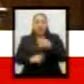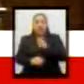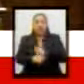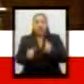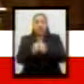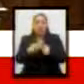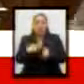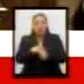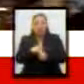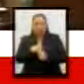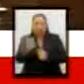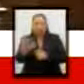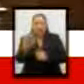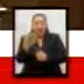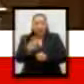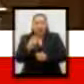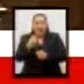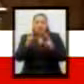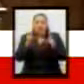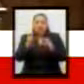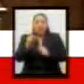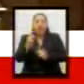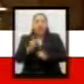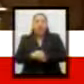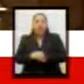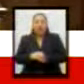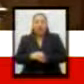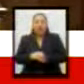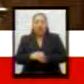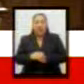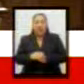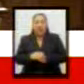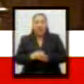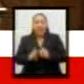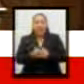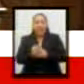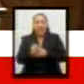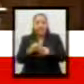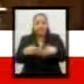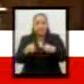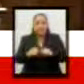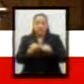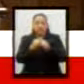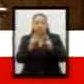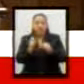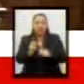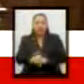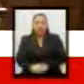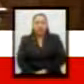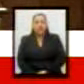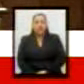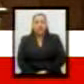con Juan Muñoz recogió como un tema de guía a seguir en este tema. Avanza, por